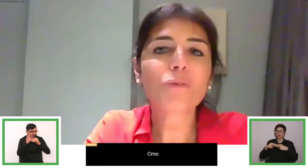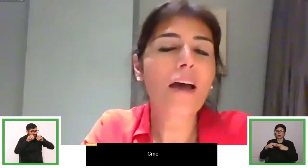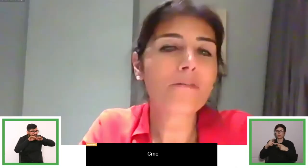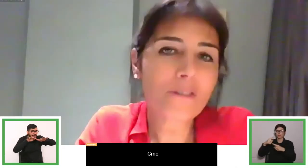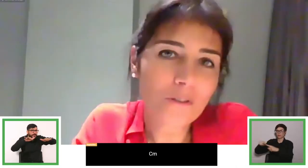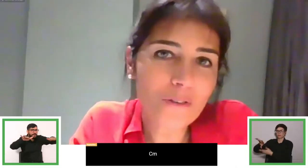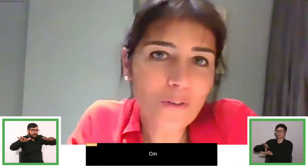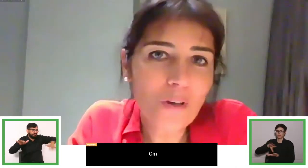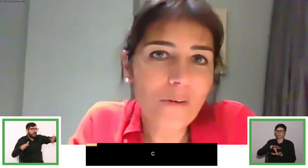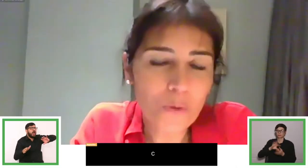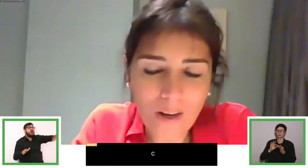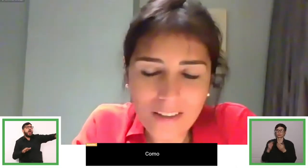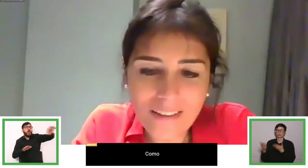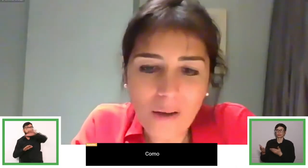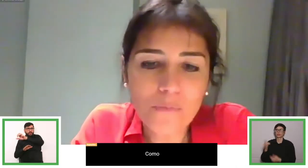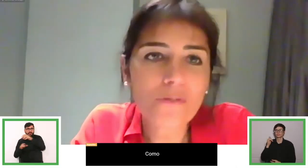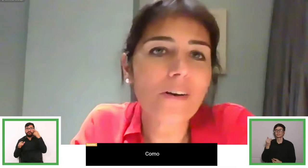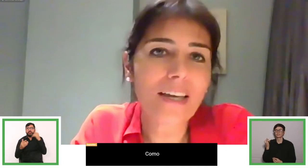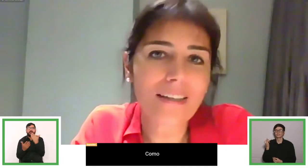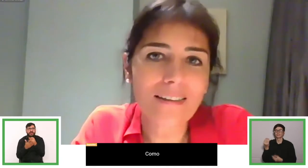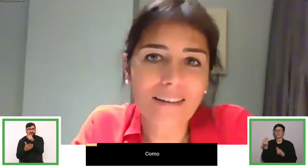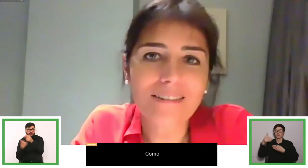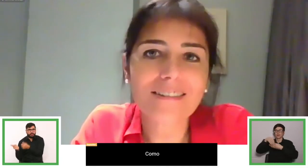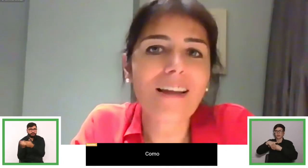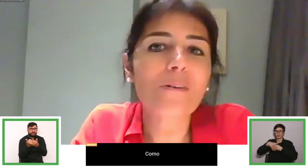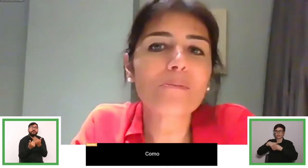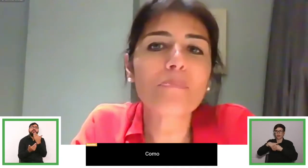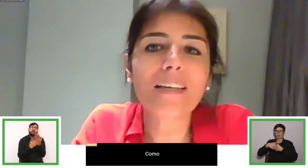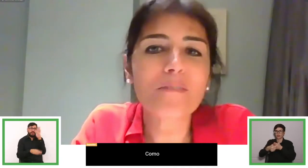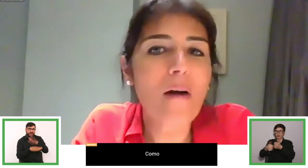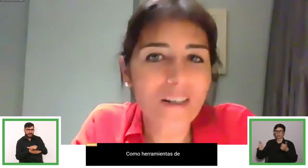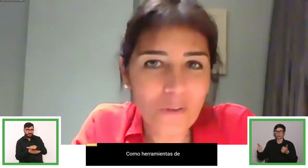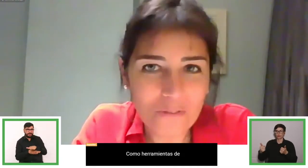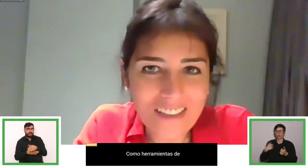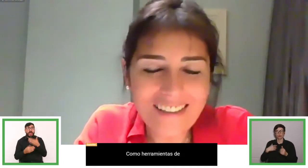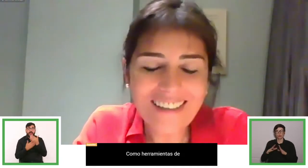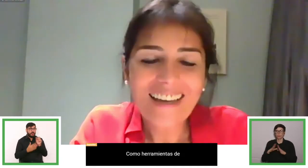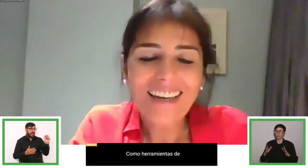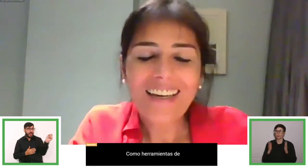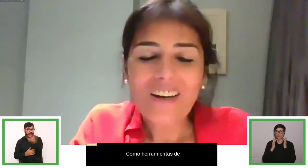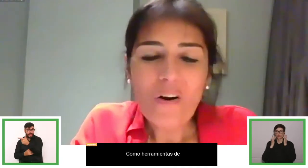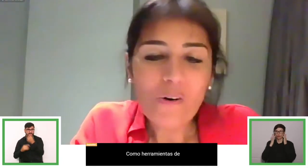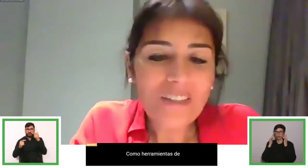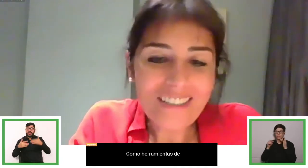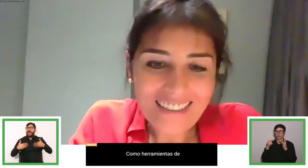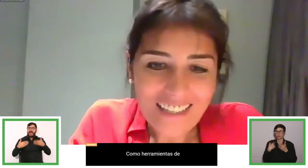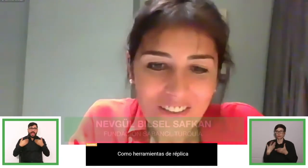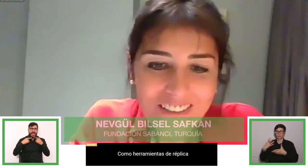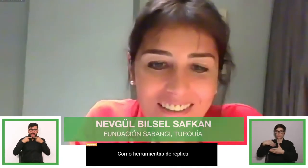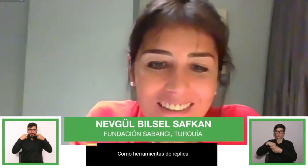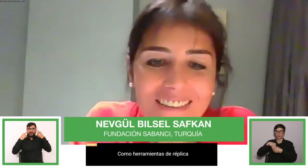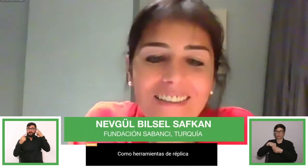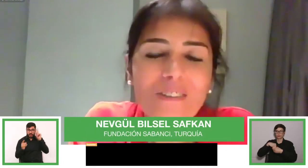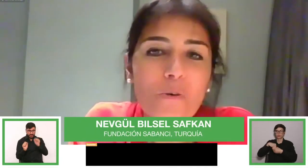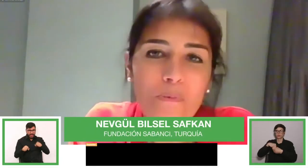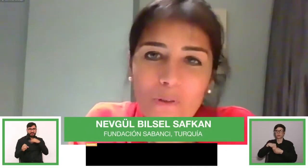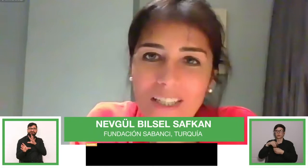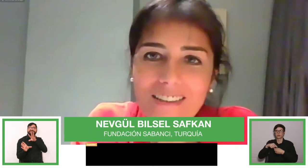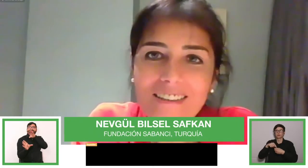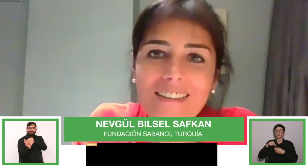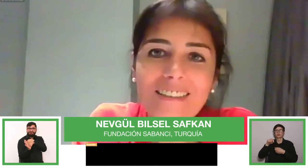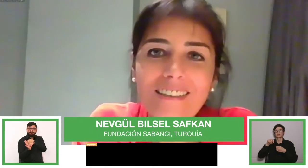Nat, y buenas tardes a todos. Estoy muy contenta de ser parte, muy emocionada de ser parte de toda